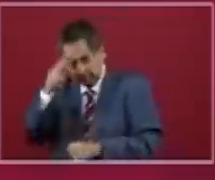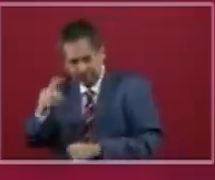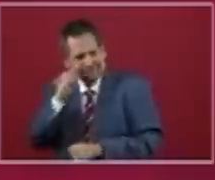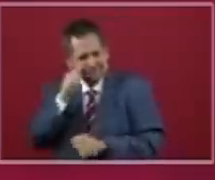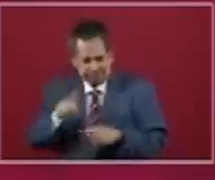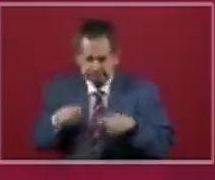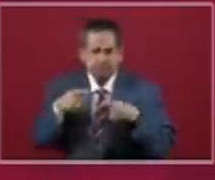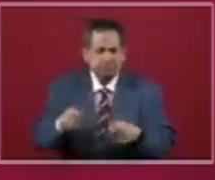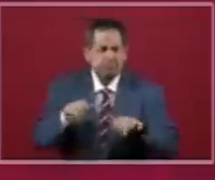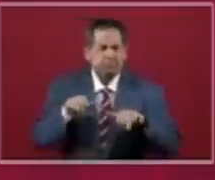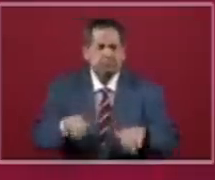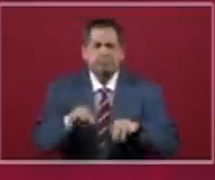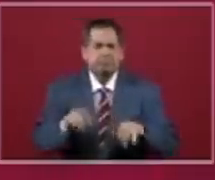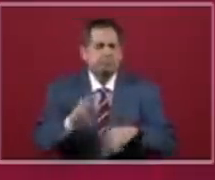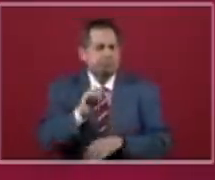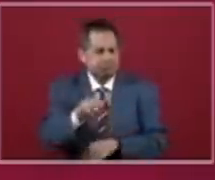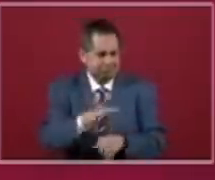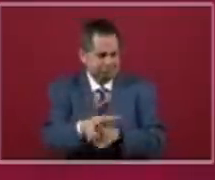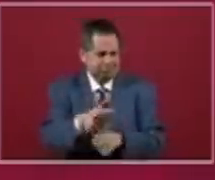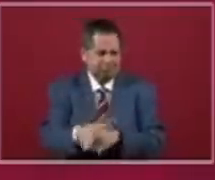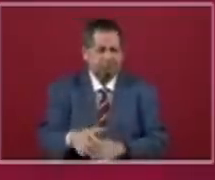Yo espero,